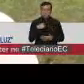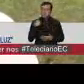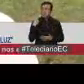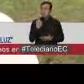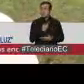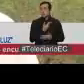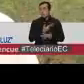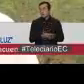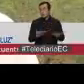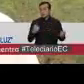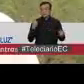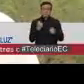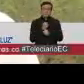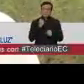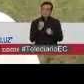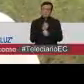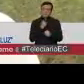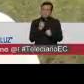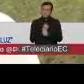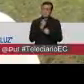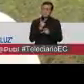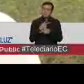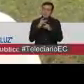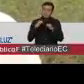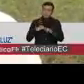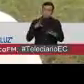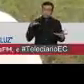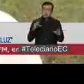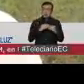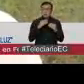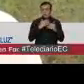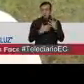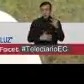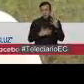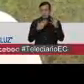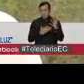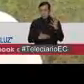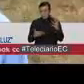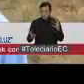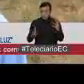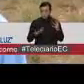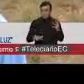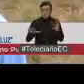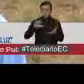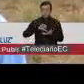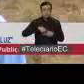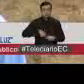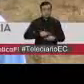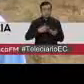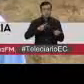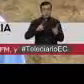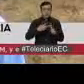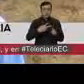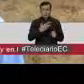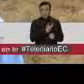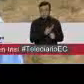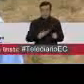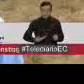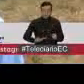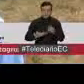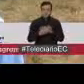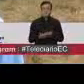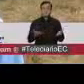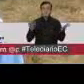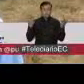los que producimos todo tipo de productos para las ciudades mención y vicepresidente pues lo he